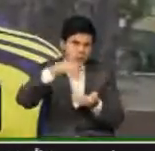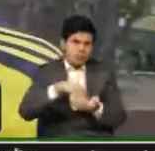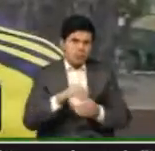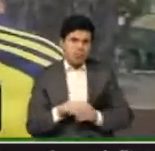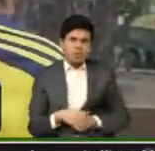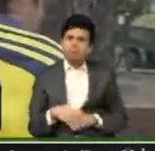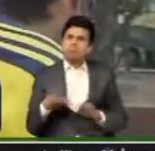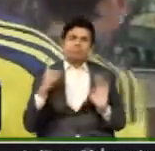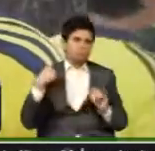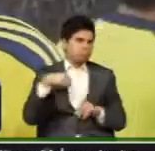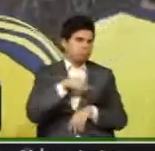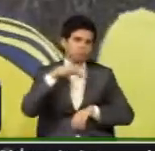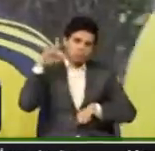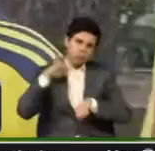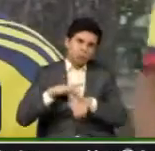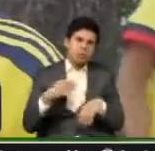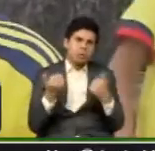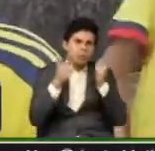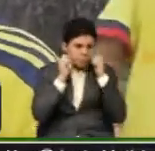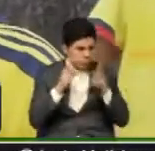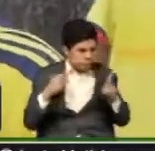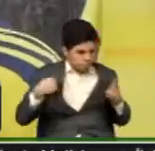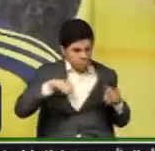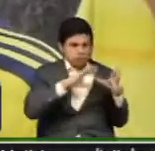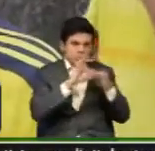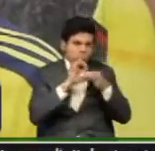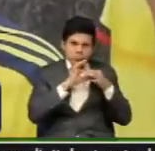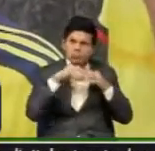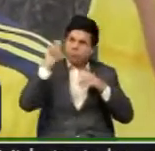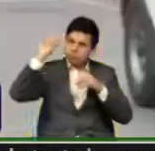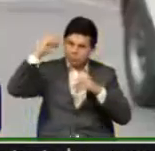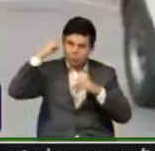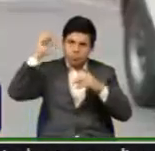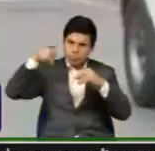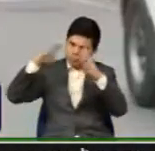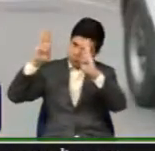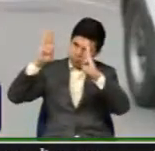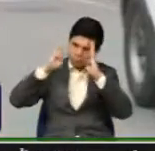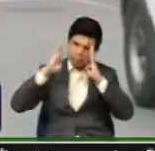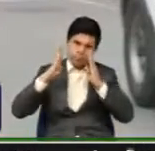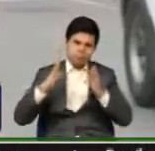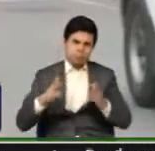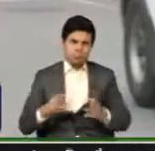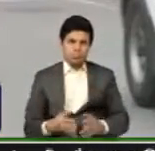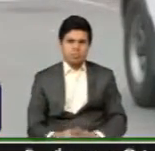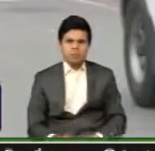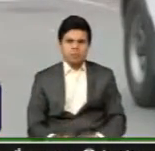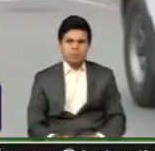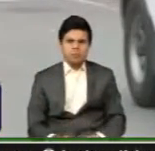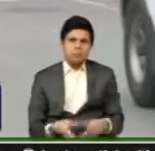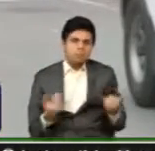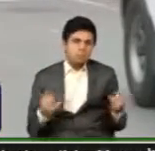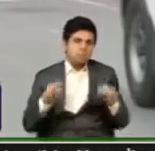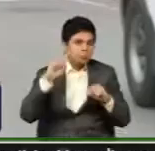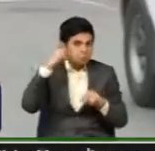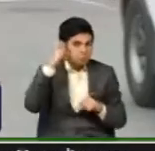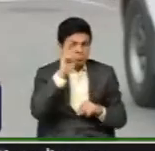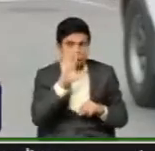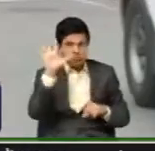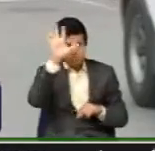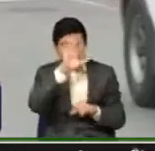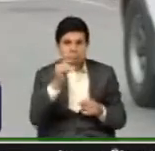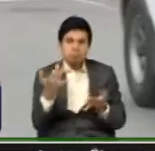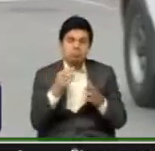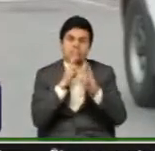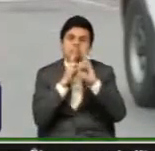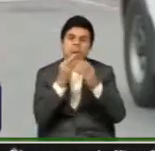Hasta que sea necesario, porque es el pueblo unido tratando de que lo escuchen. Y a la espera de que el gobierno nacional dé alguna